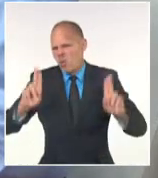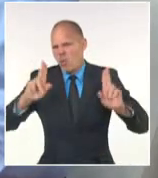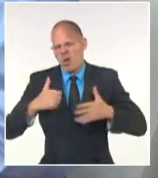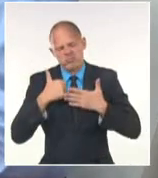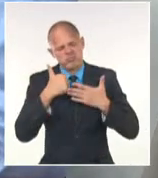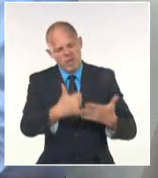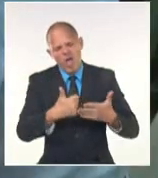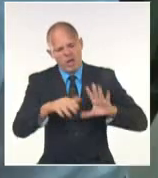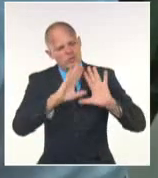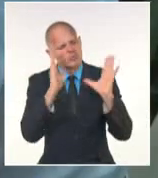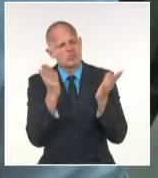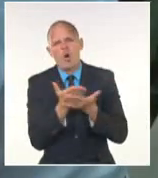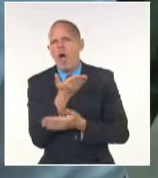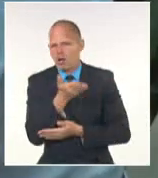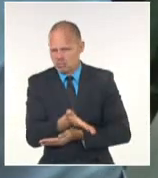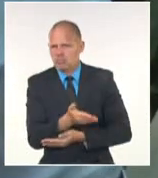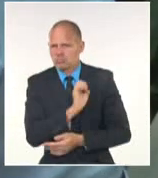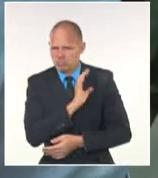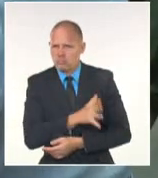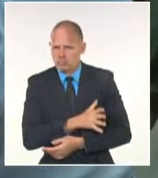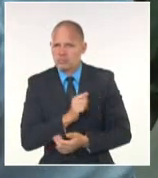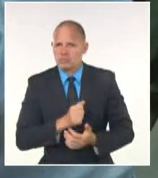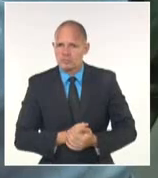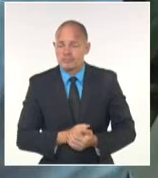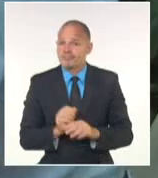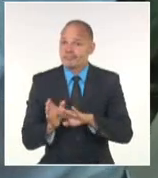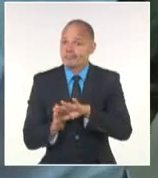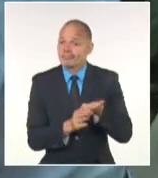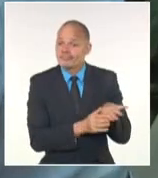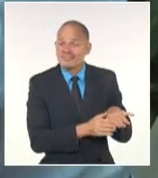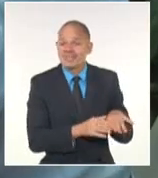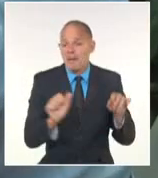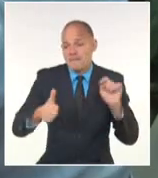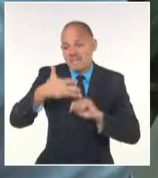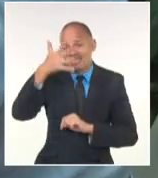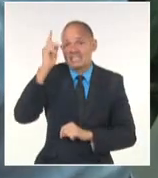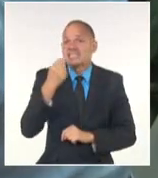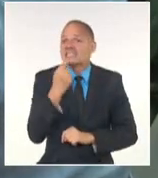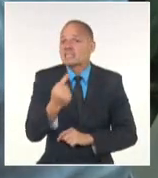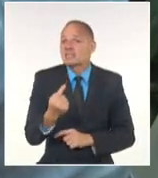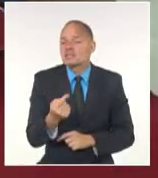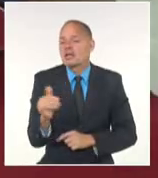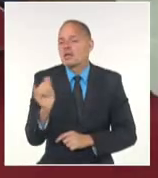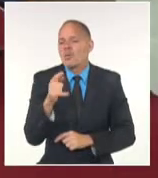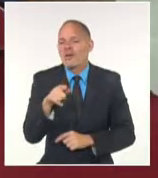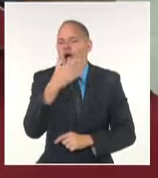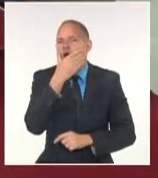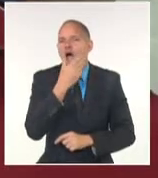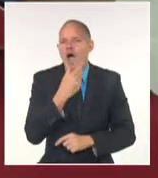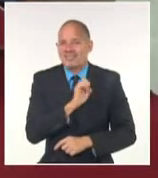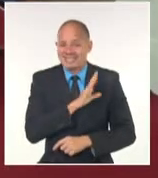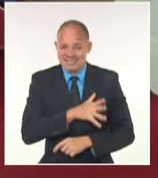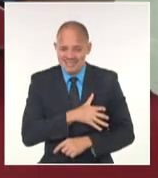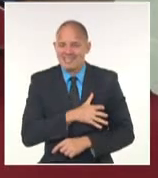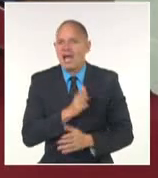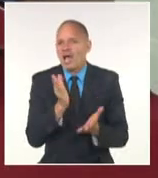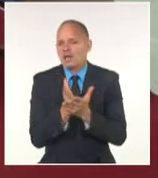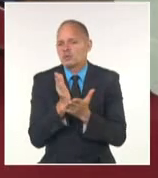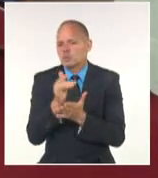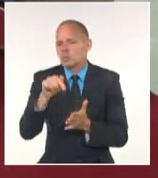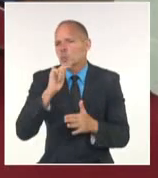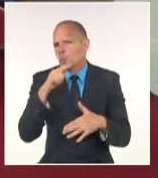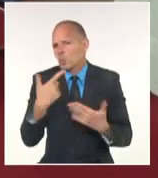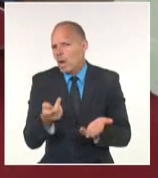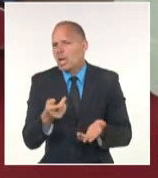podrá contar con Cuba. Díaz-Canel hizo referencia además a la presencia en Cuba de jóvenes palestinos que cursan estudios